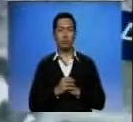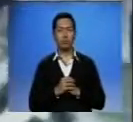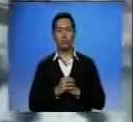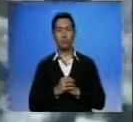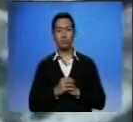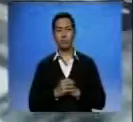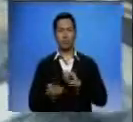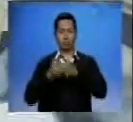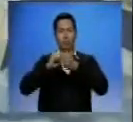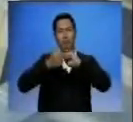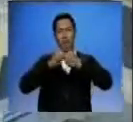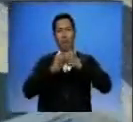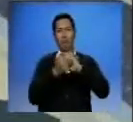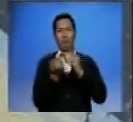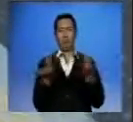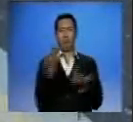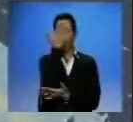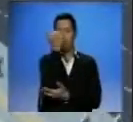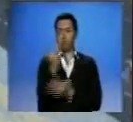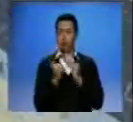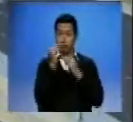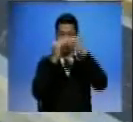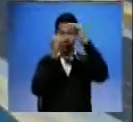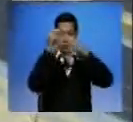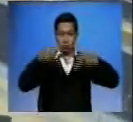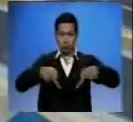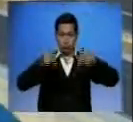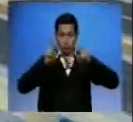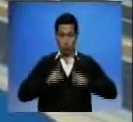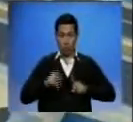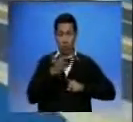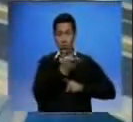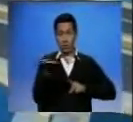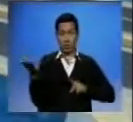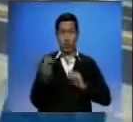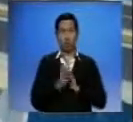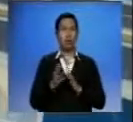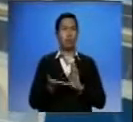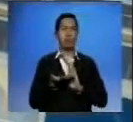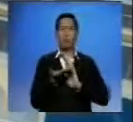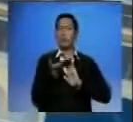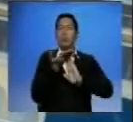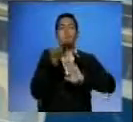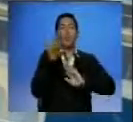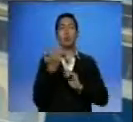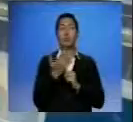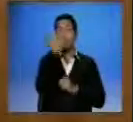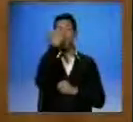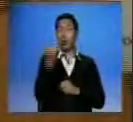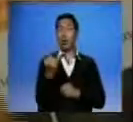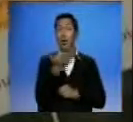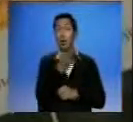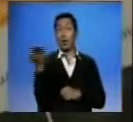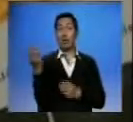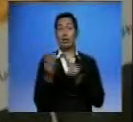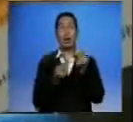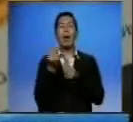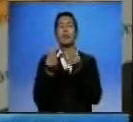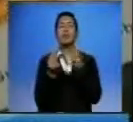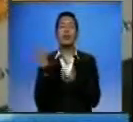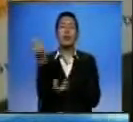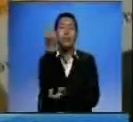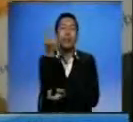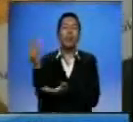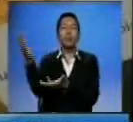La polémica por la construcción del puente social cristiano aumenta, sobre todo por cómo se recaudarán